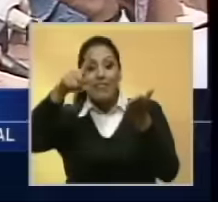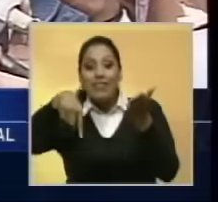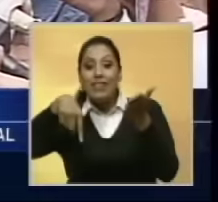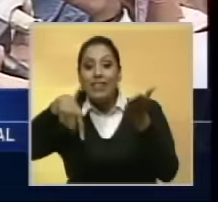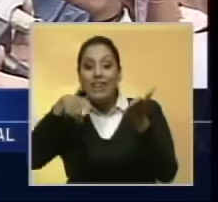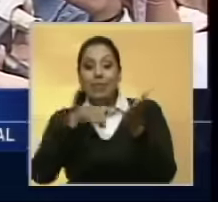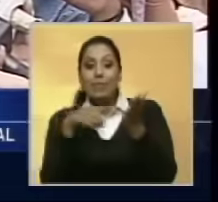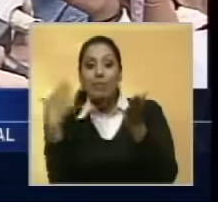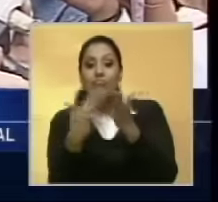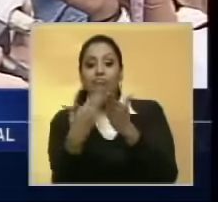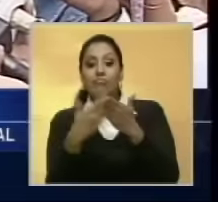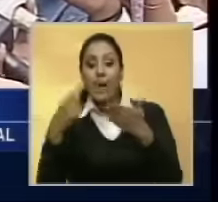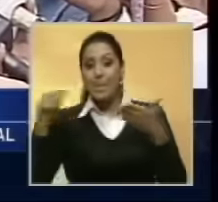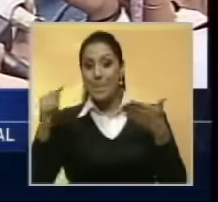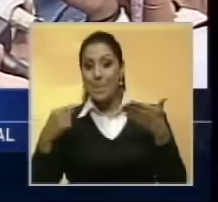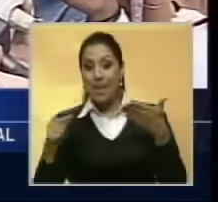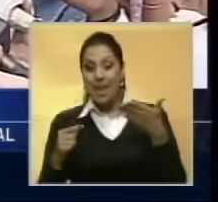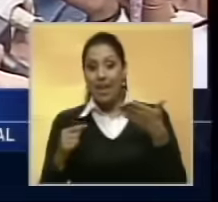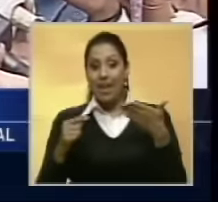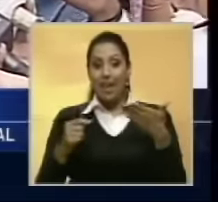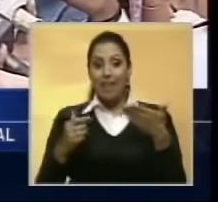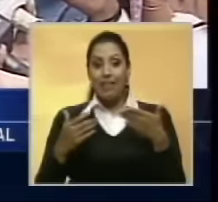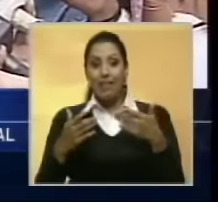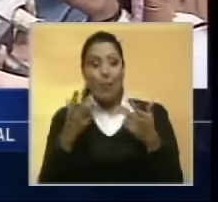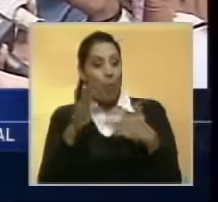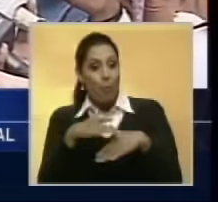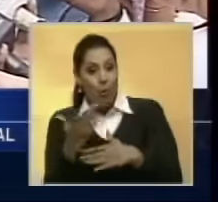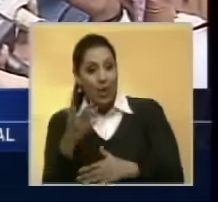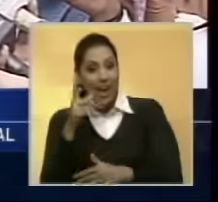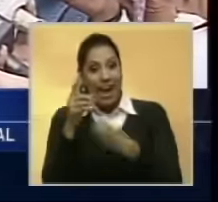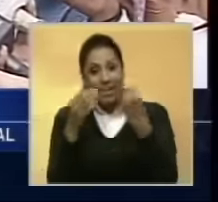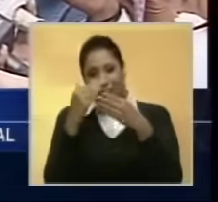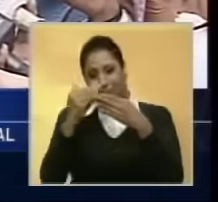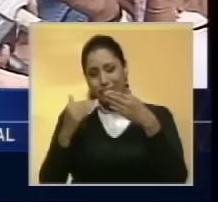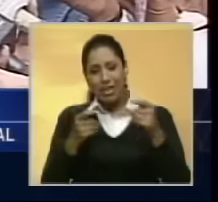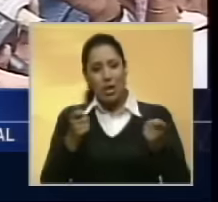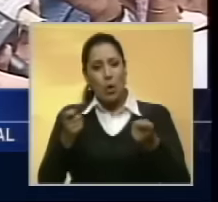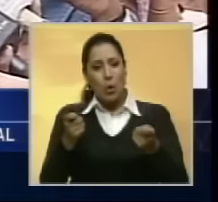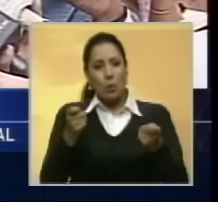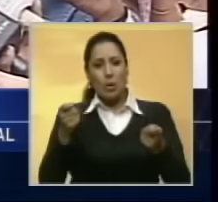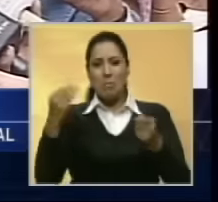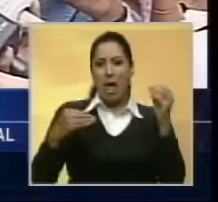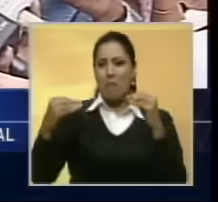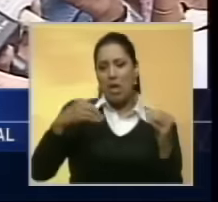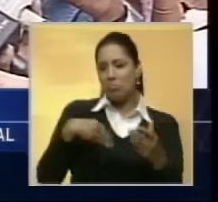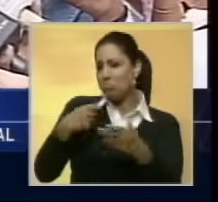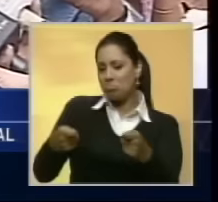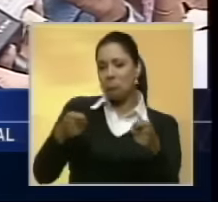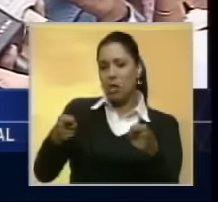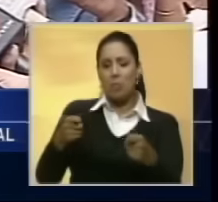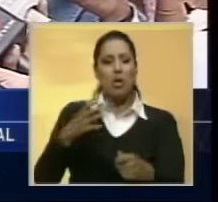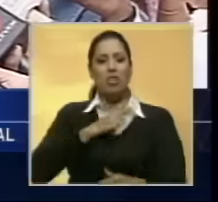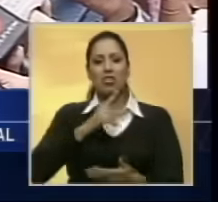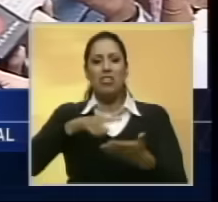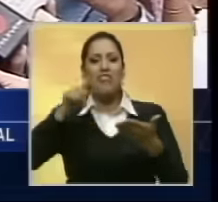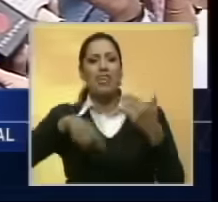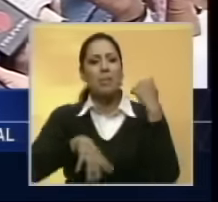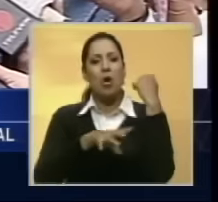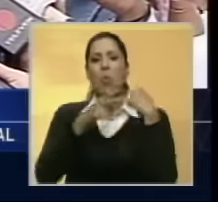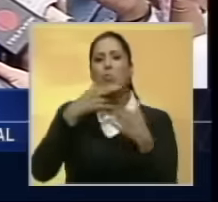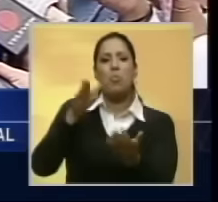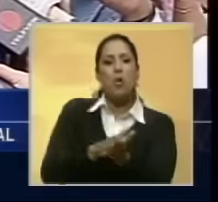se legitimaron y que se validaron por los N controles que puso el Consejo Nacional Electoral no son firmas ni de